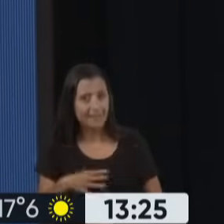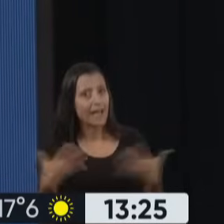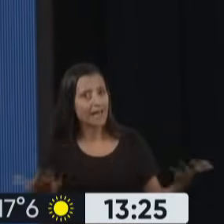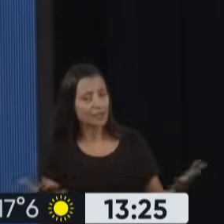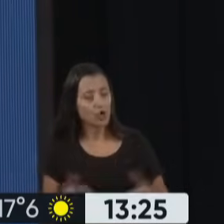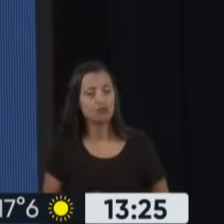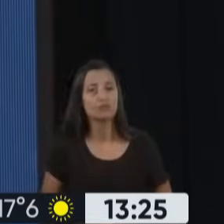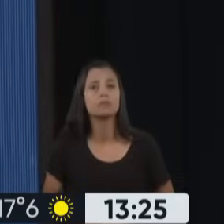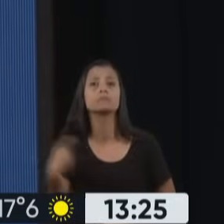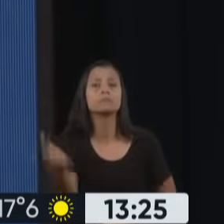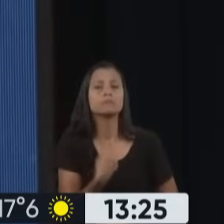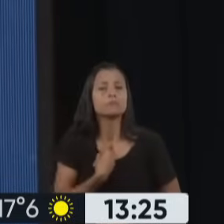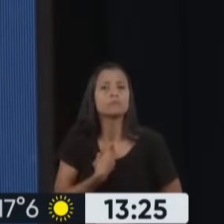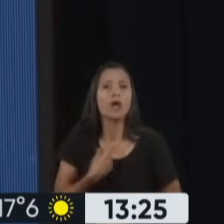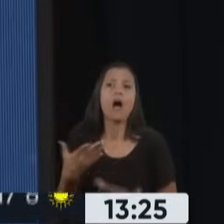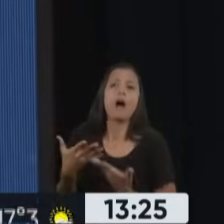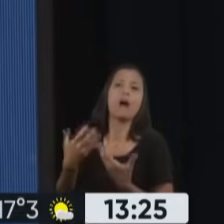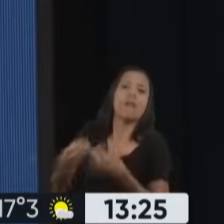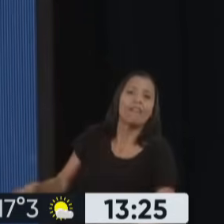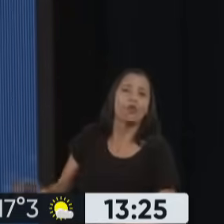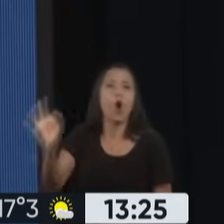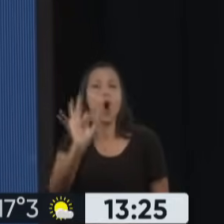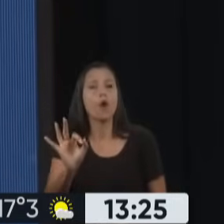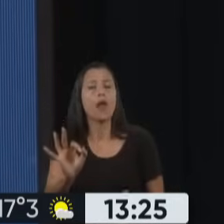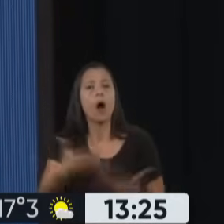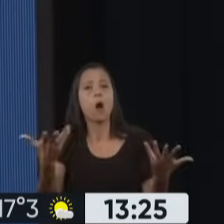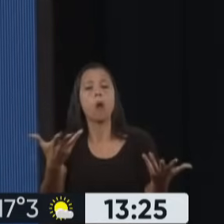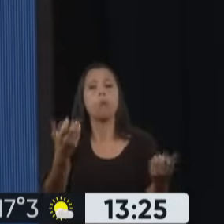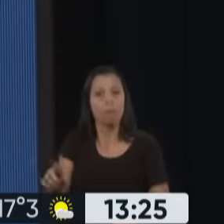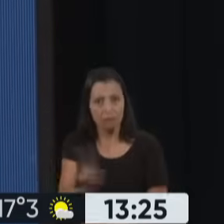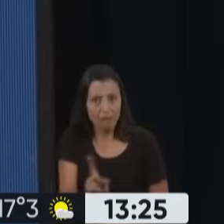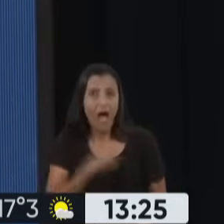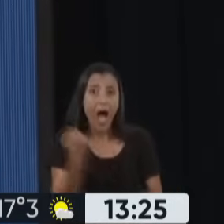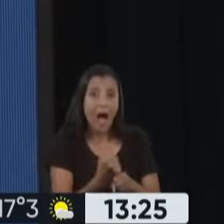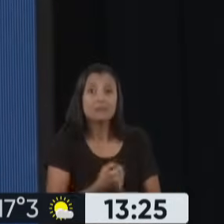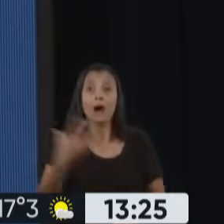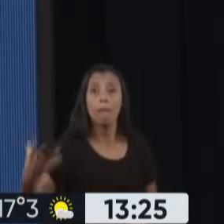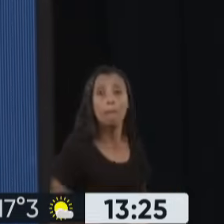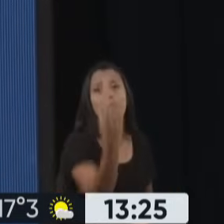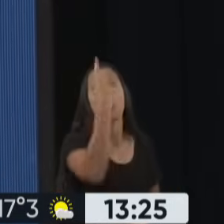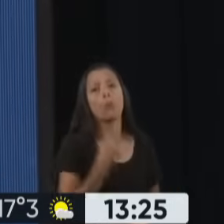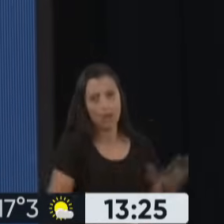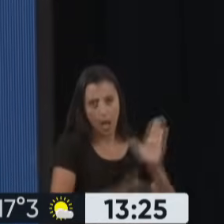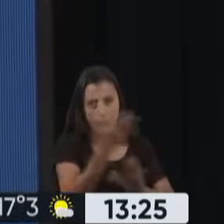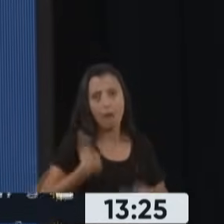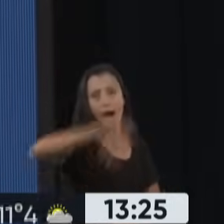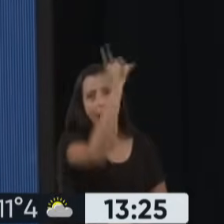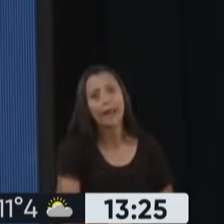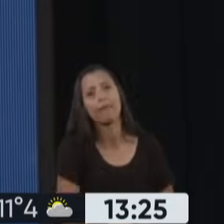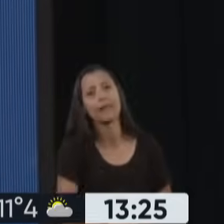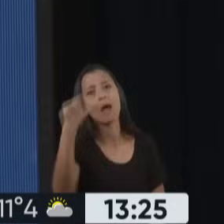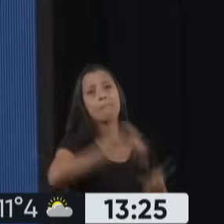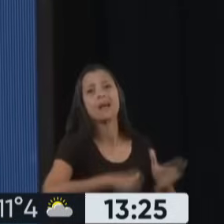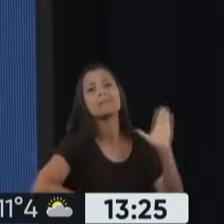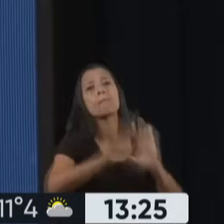no vamos a ceder, no vamos a parar hasta que Argentina sea el país más libre del mundo. Yo les voy a contar una